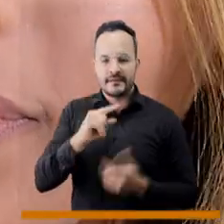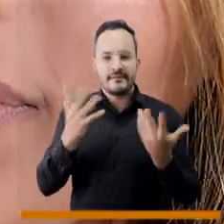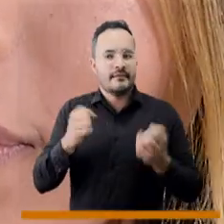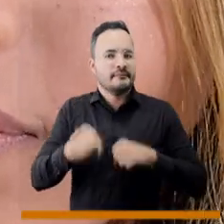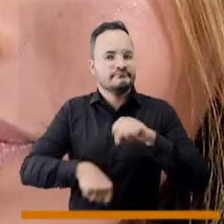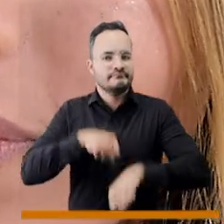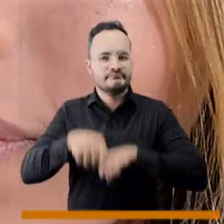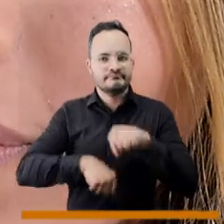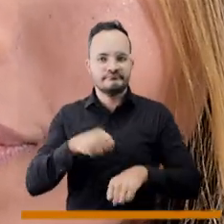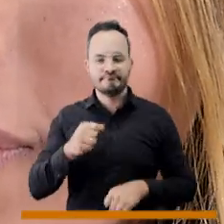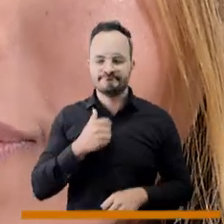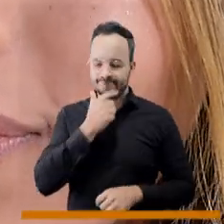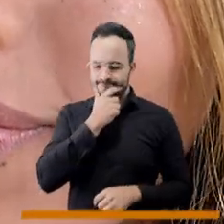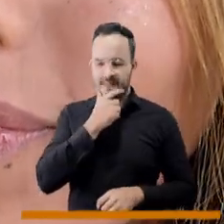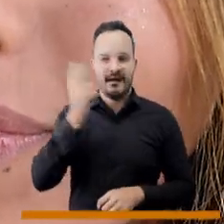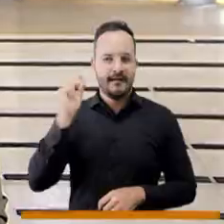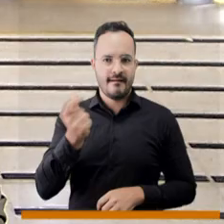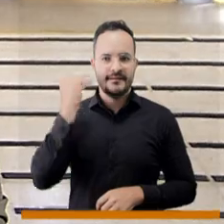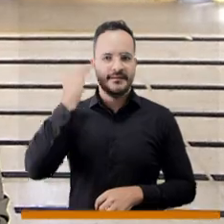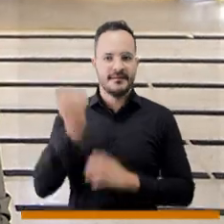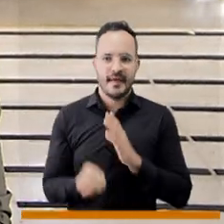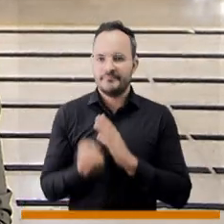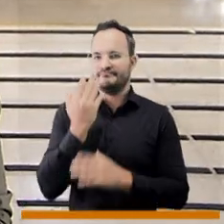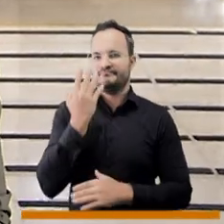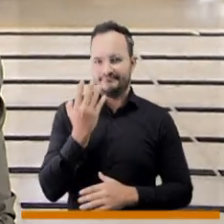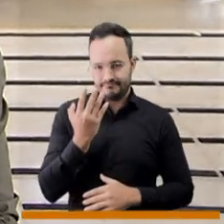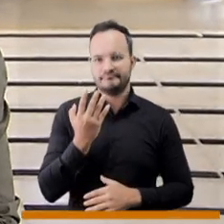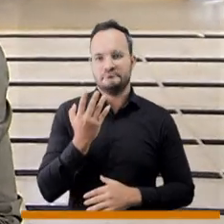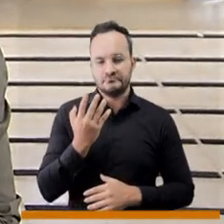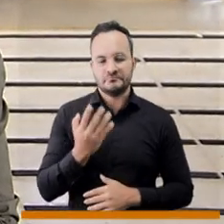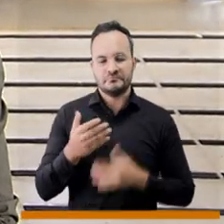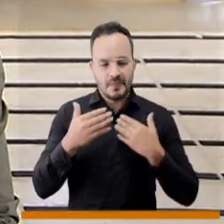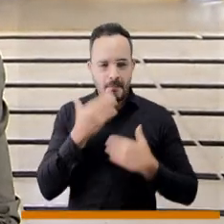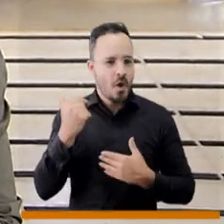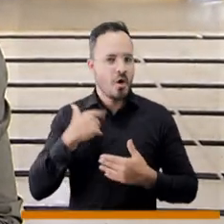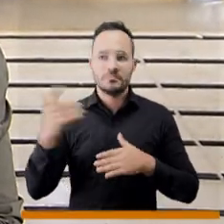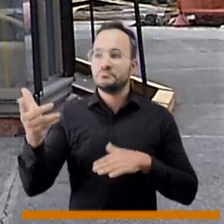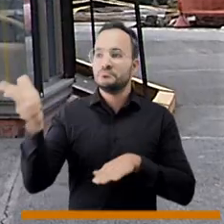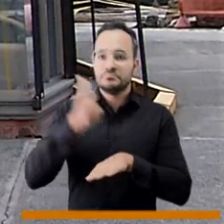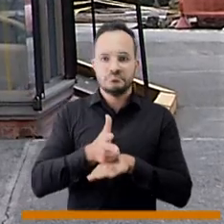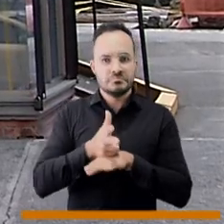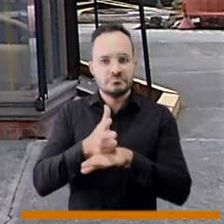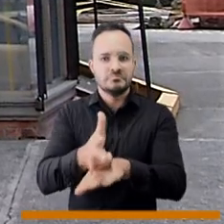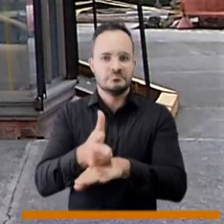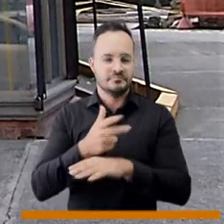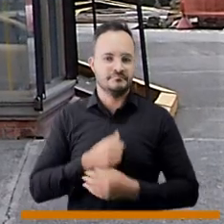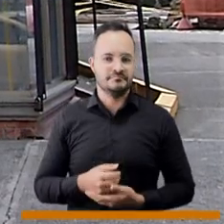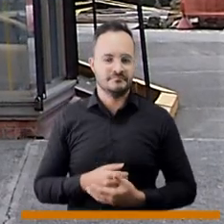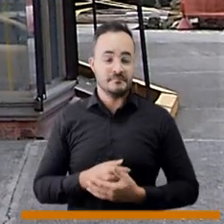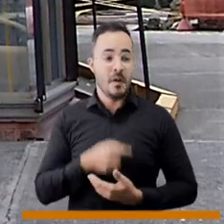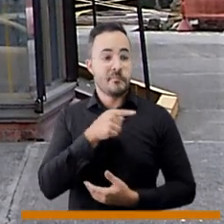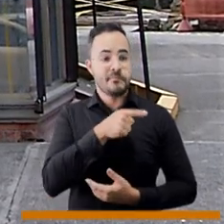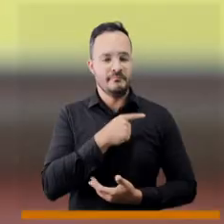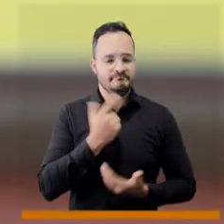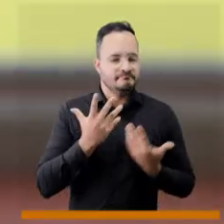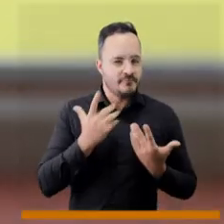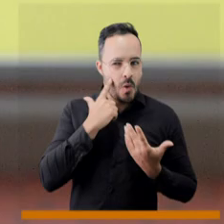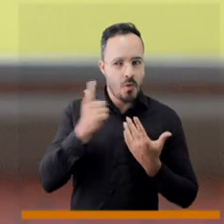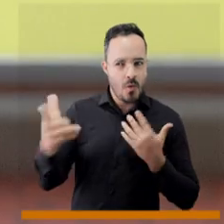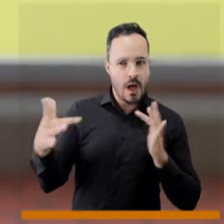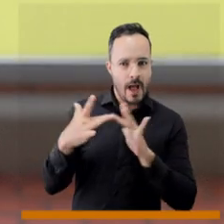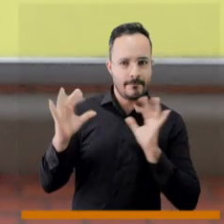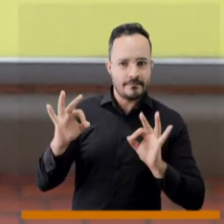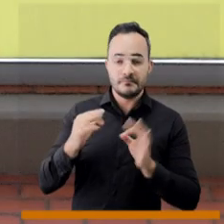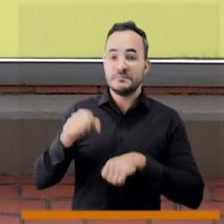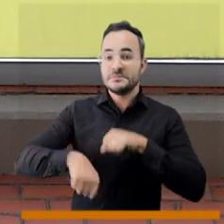hoy por hoy montar en la bicicleta, y es por ello que tenemos esta apuesta de entregarles un taxi que tenga